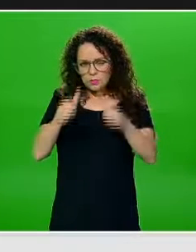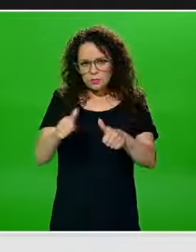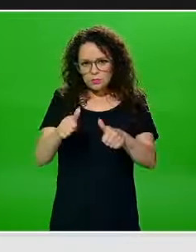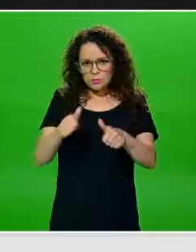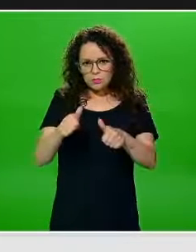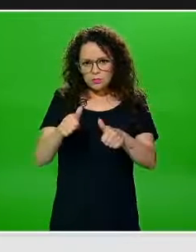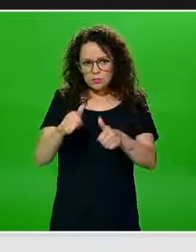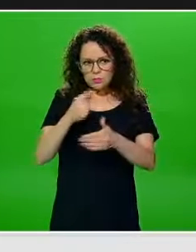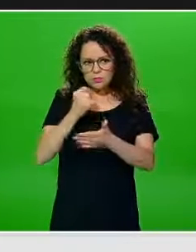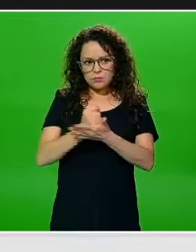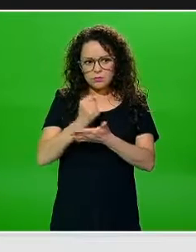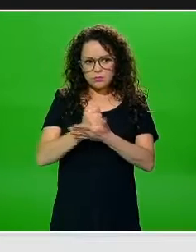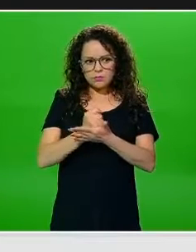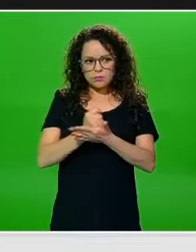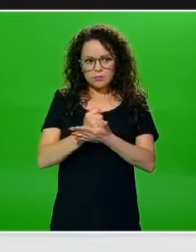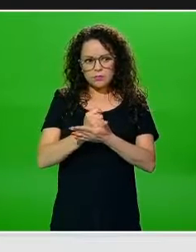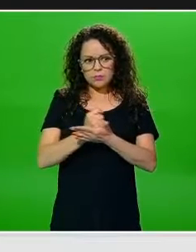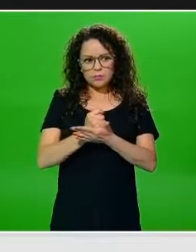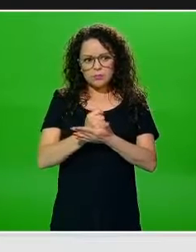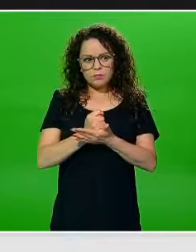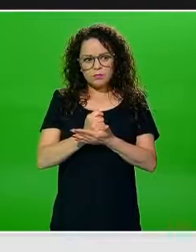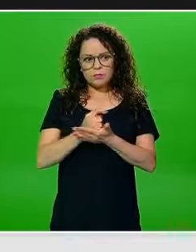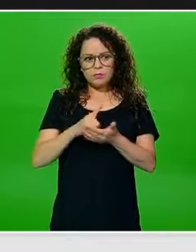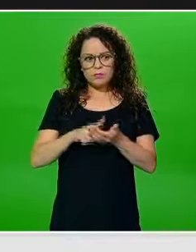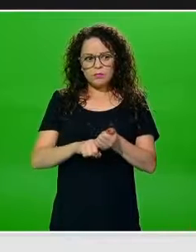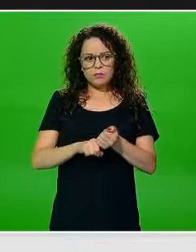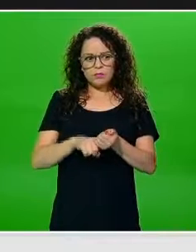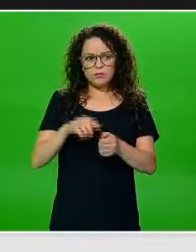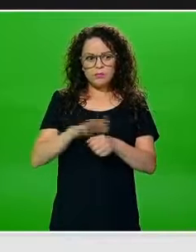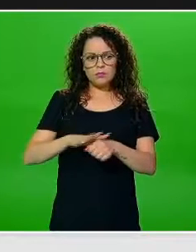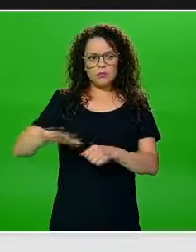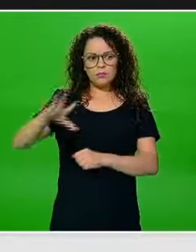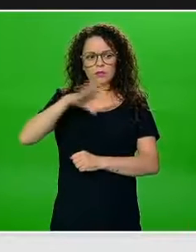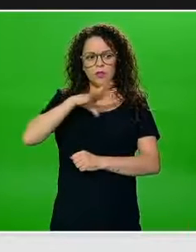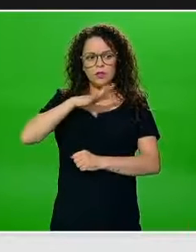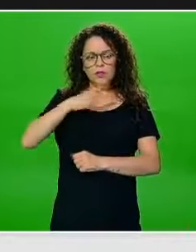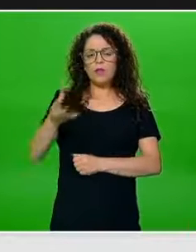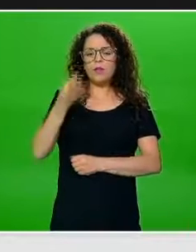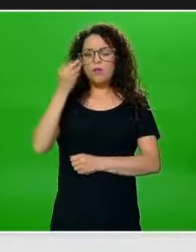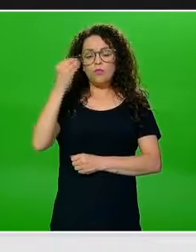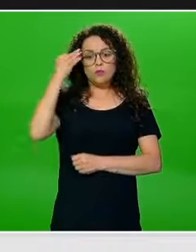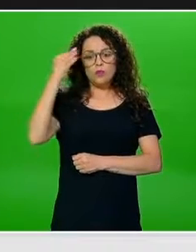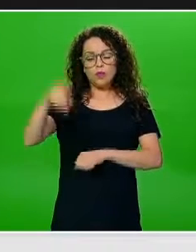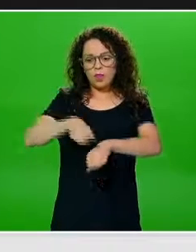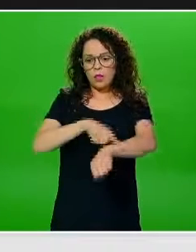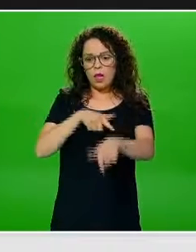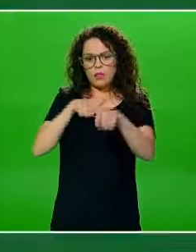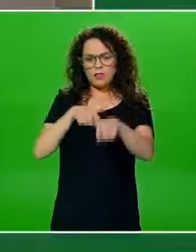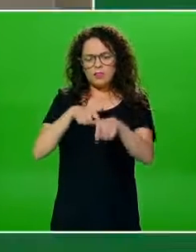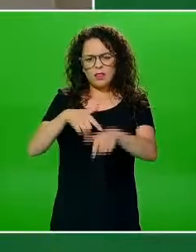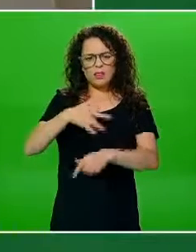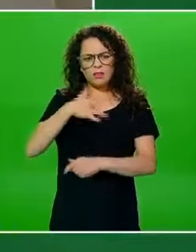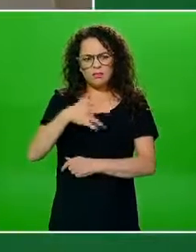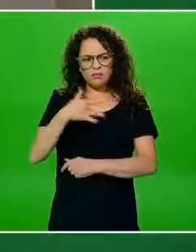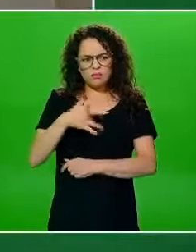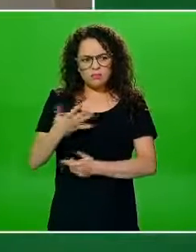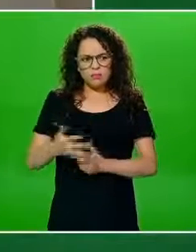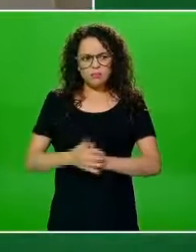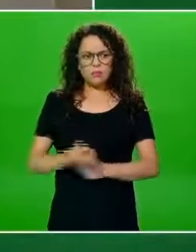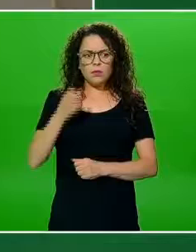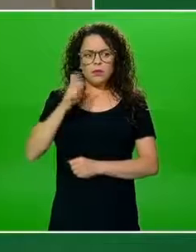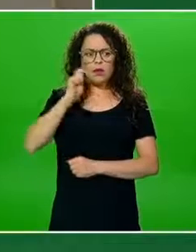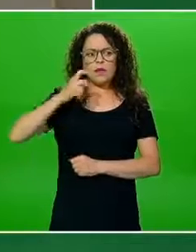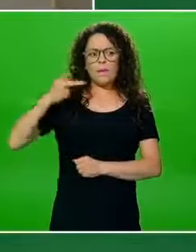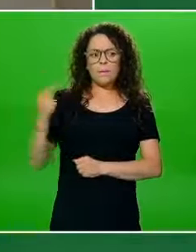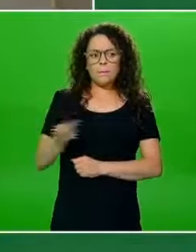COVID largo, ¿no?, de estas personas que se enferman y que tienen los síntomas por varios meses. Entonces hemos recibido como un par de preguntas de